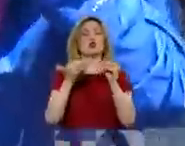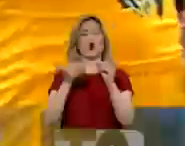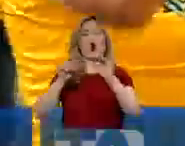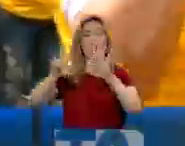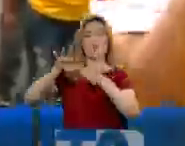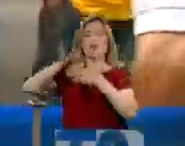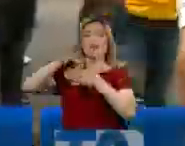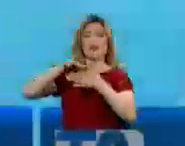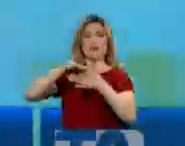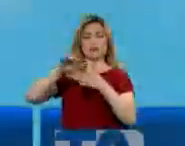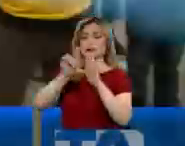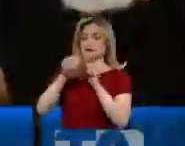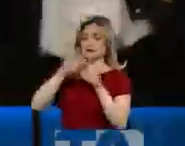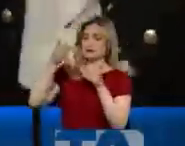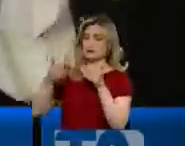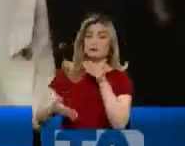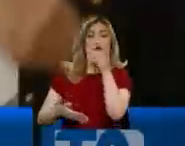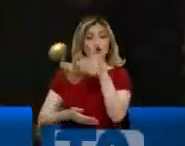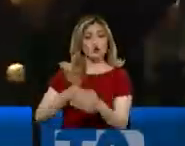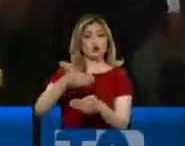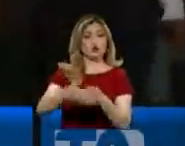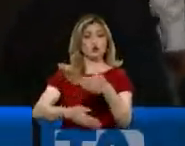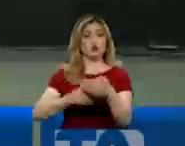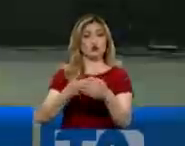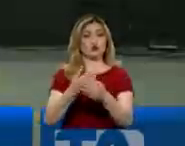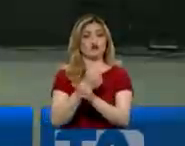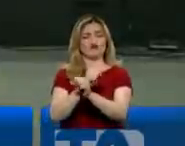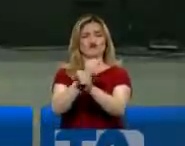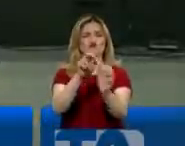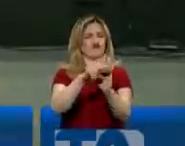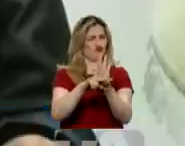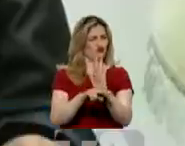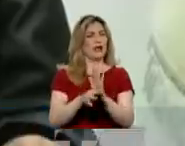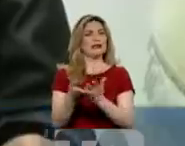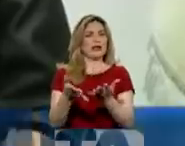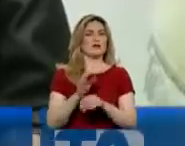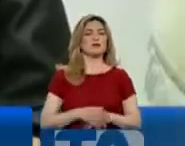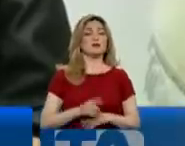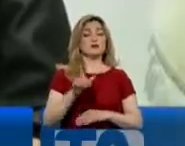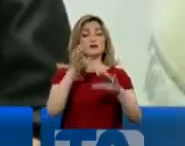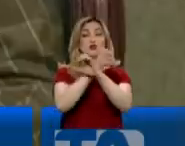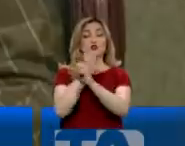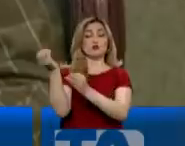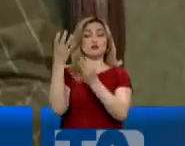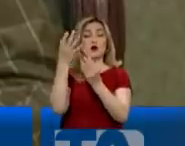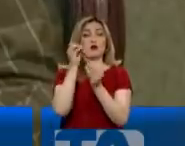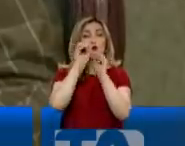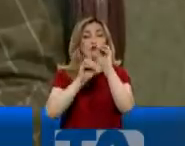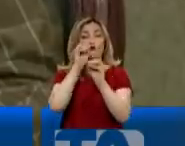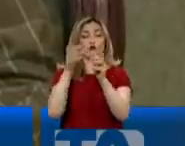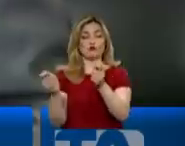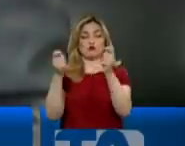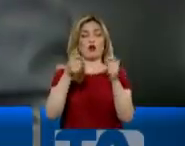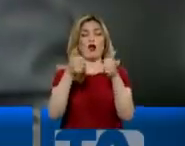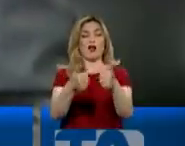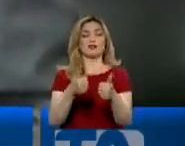plazos previstos por la ley y corren los procesos por los recursos presentados esta noche el pleno del cn y conocerá los informes sobre otras